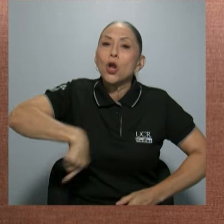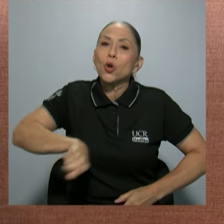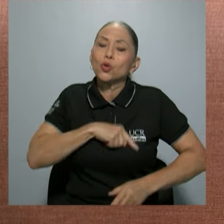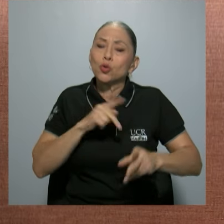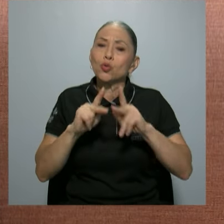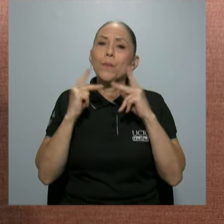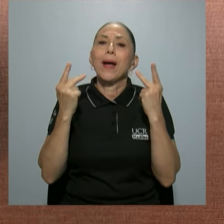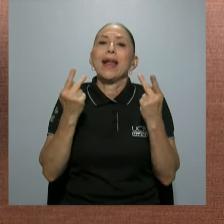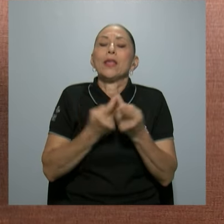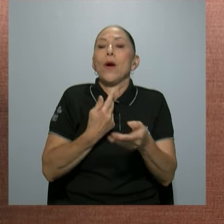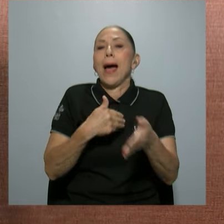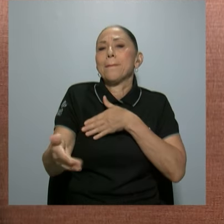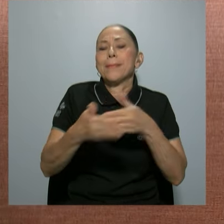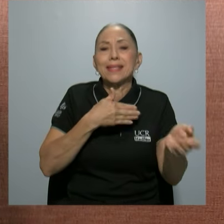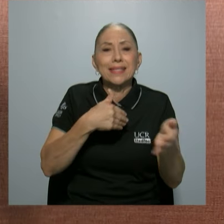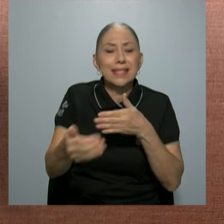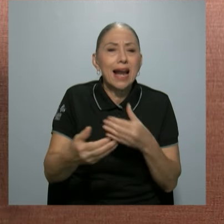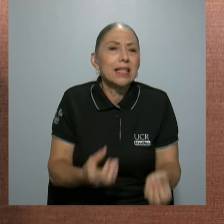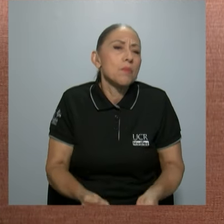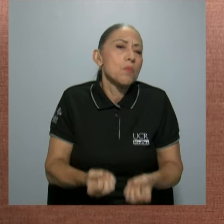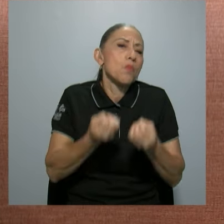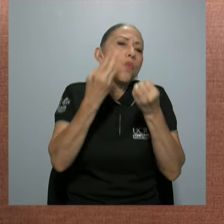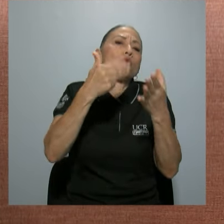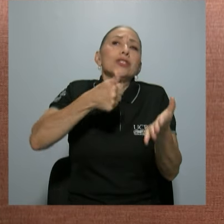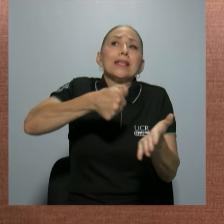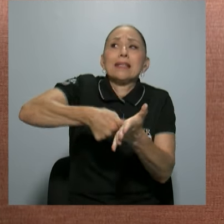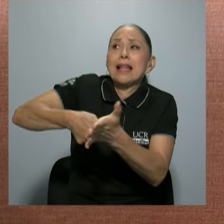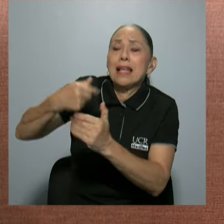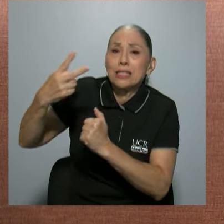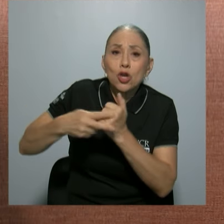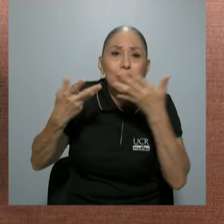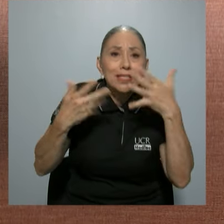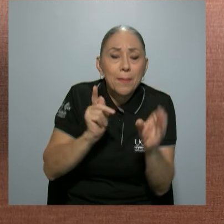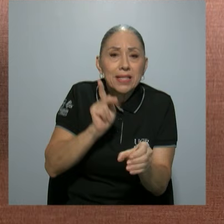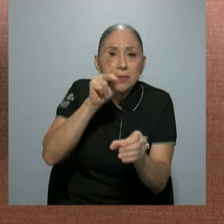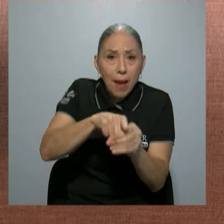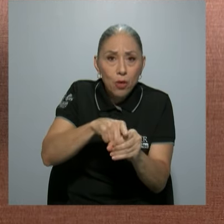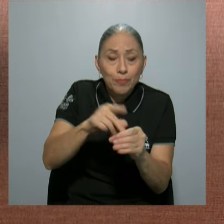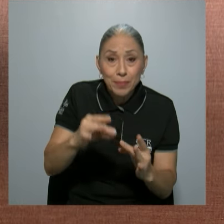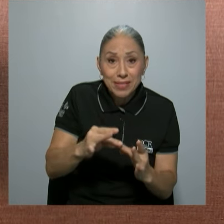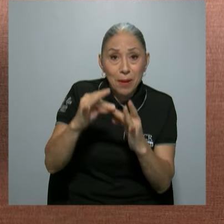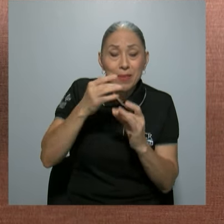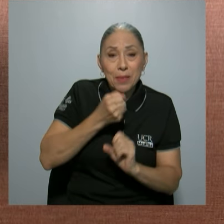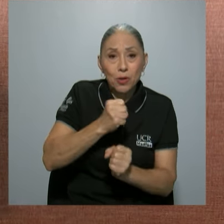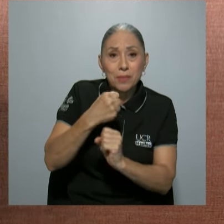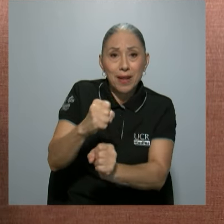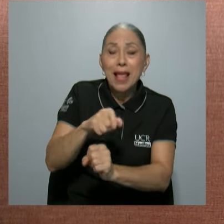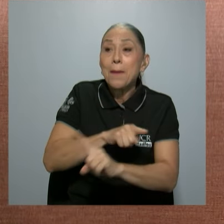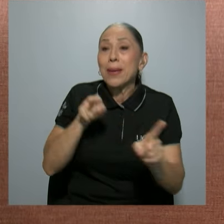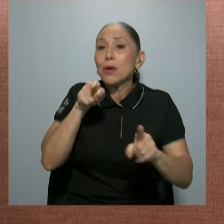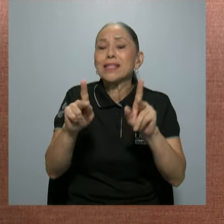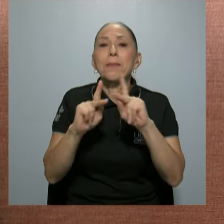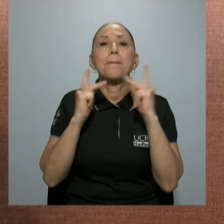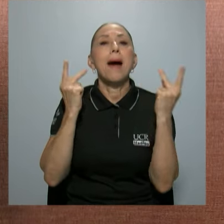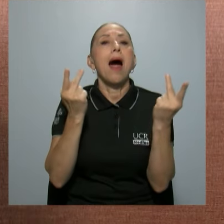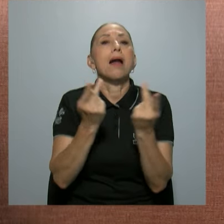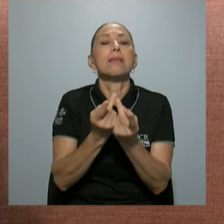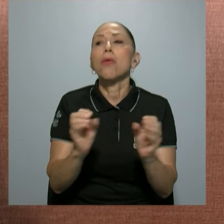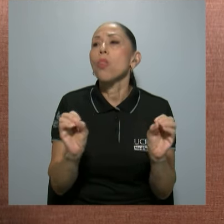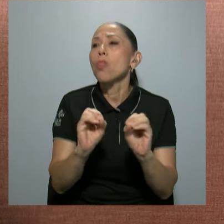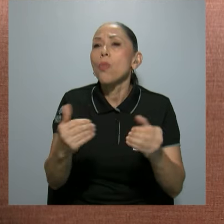haber participado en muchas elecciones y sobre todo las municipales, es un partido sin ningún tipo